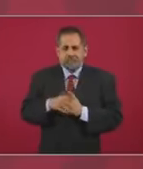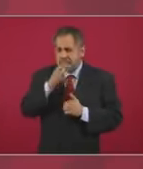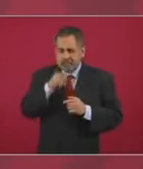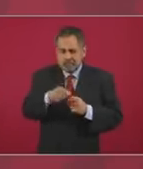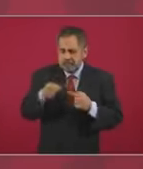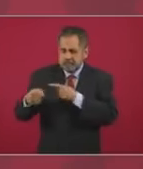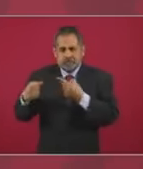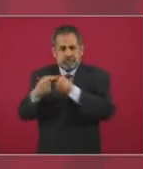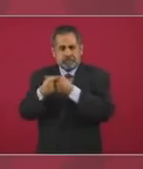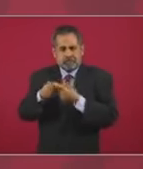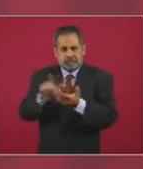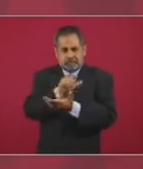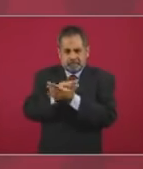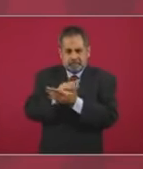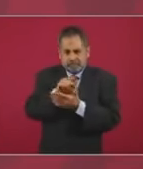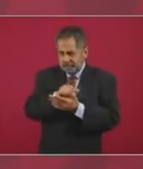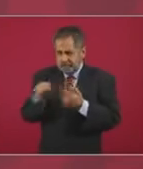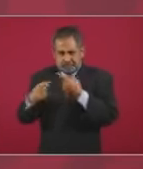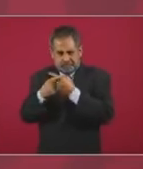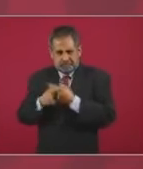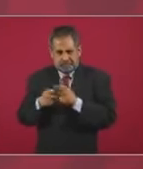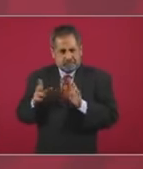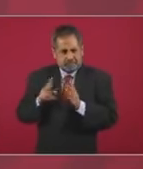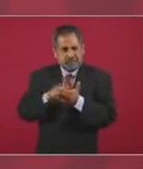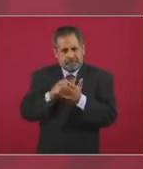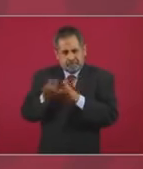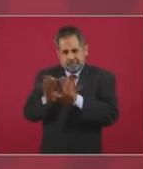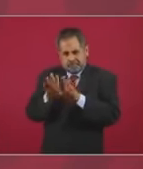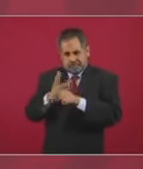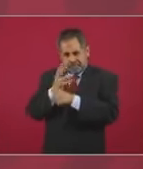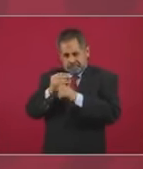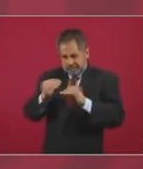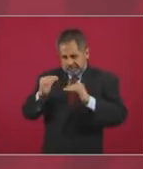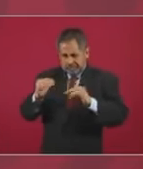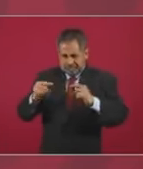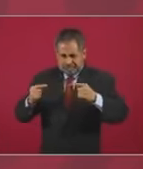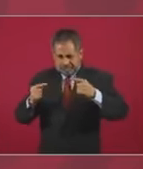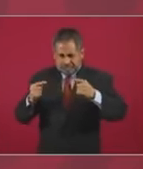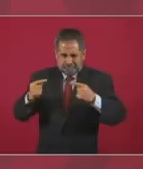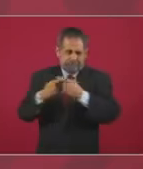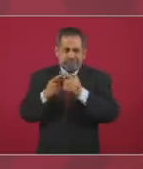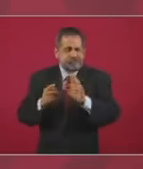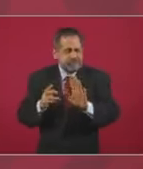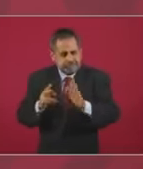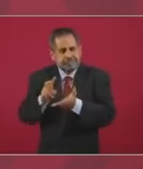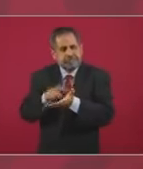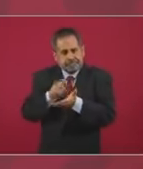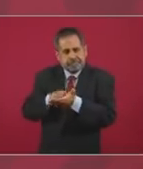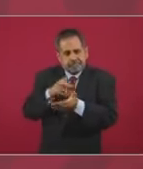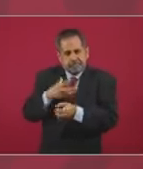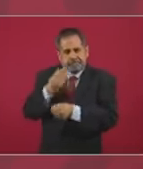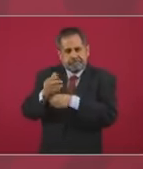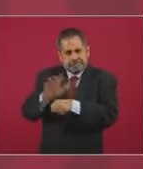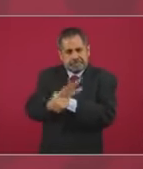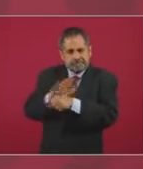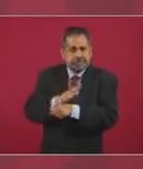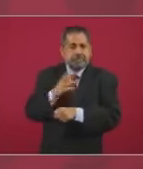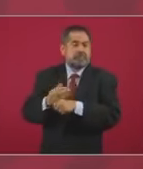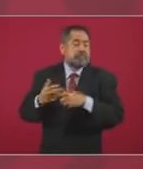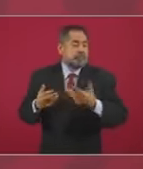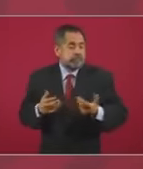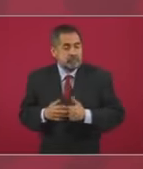contradicciones en la misma ley. O sea, hubieron esos errores y eso es lo que se va a resolver. Y